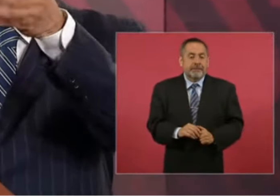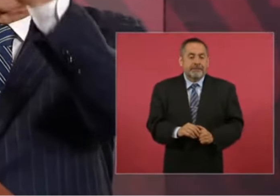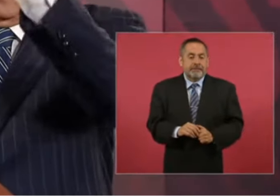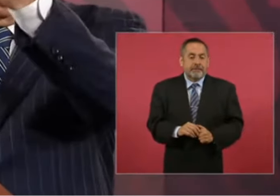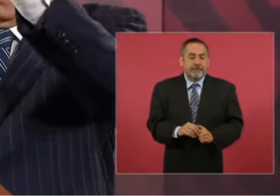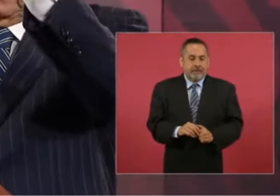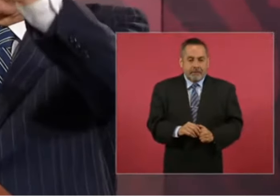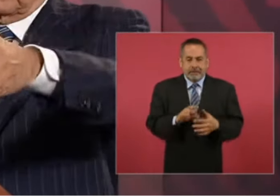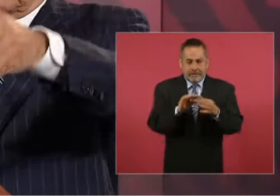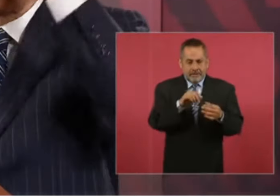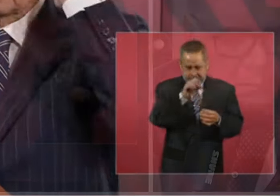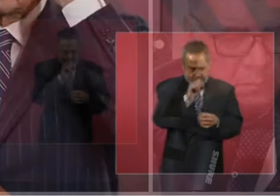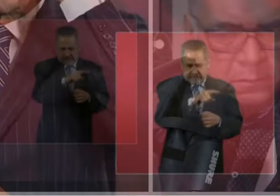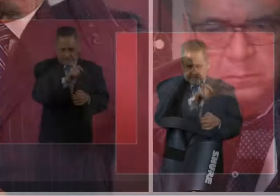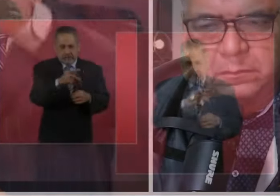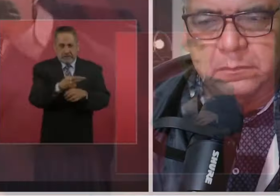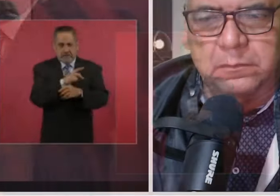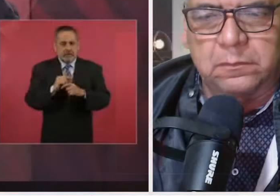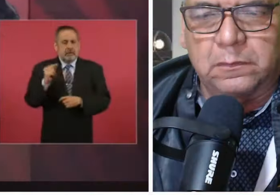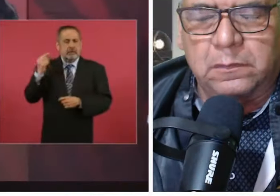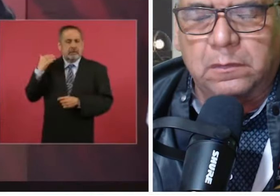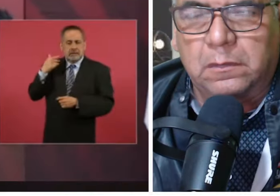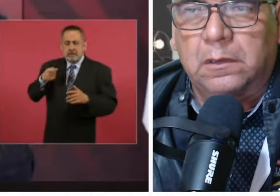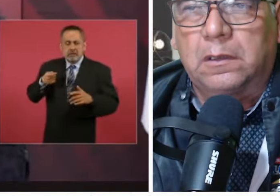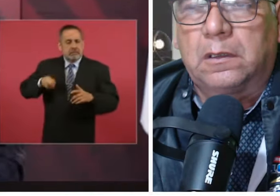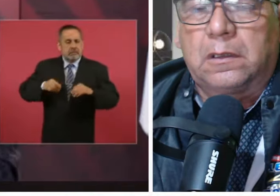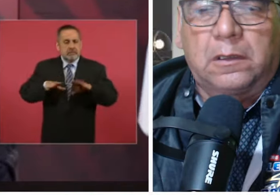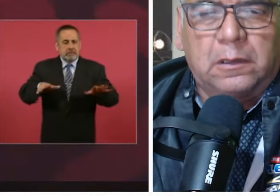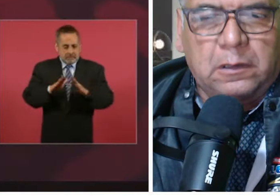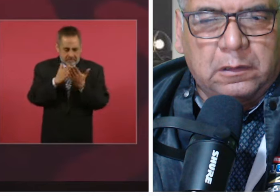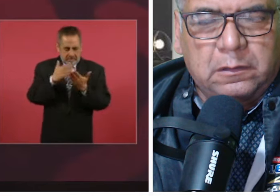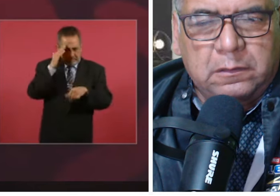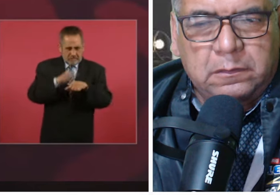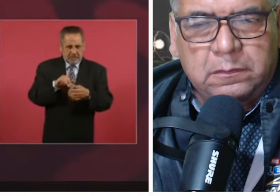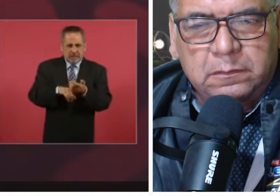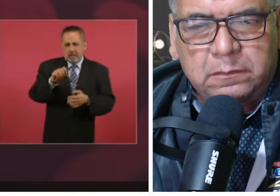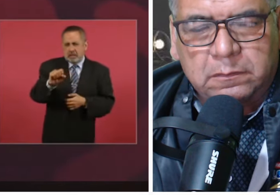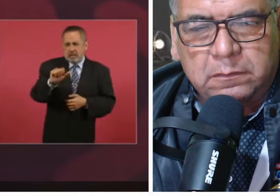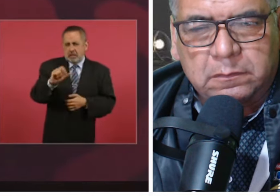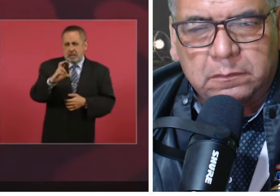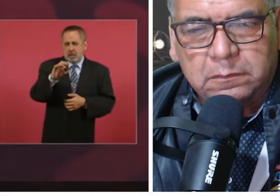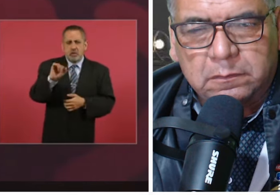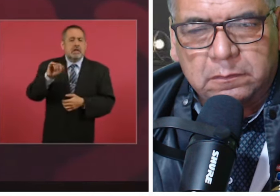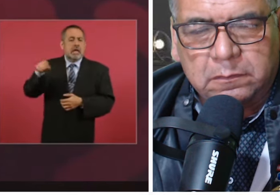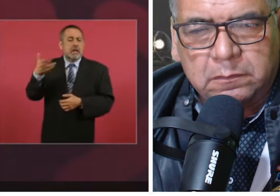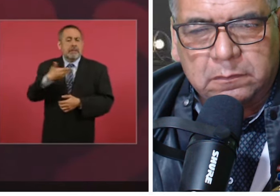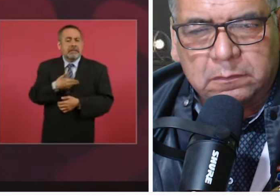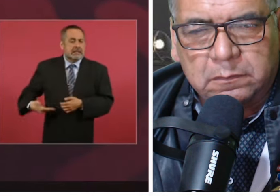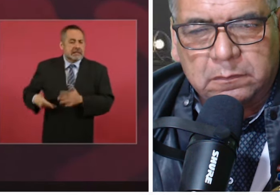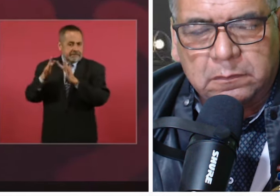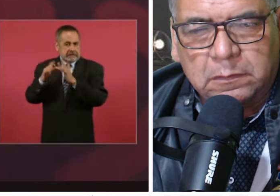Ya sobre este mismo caso, acaban de darse a conocer las memorias de Sarkozy, el presidente de